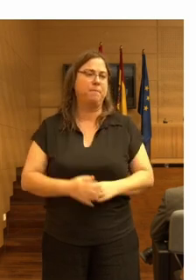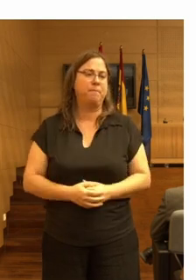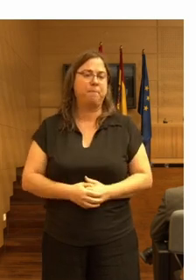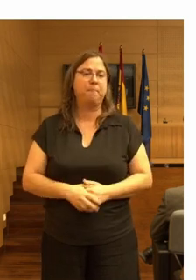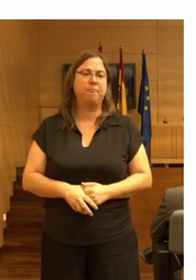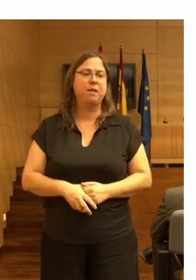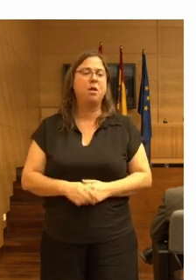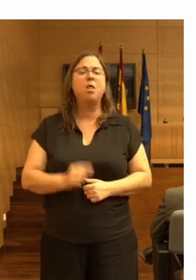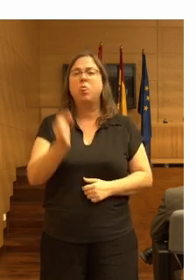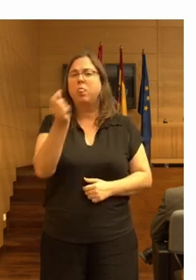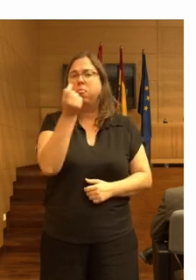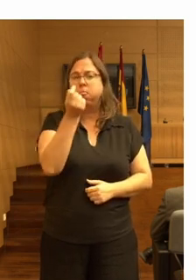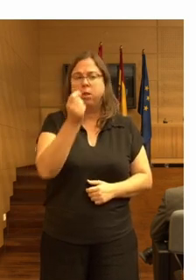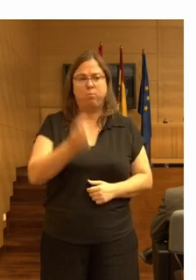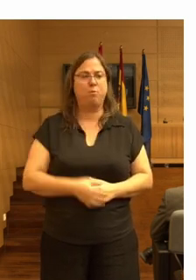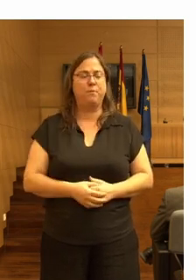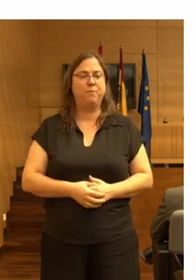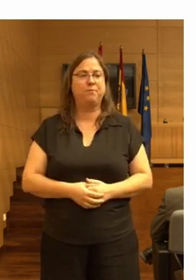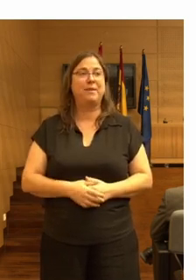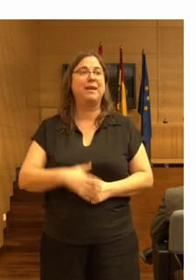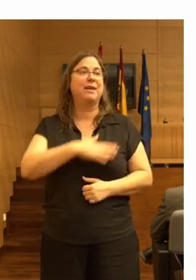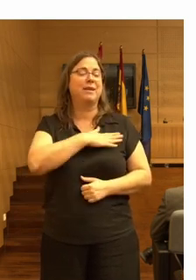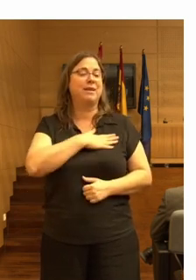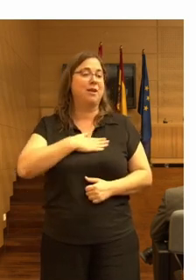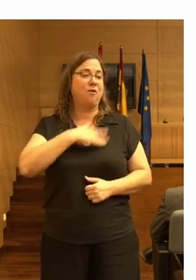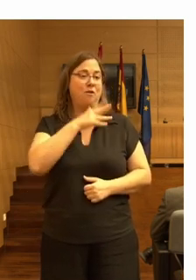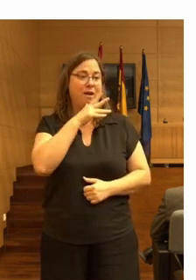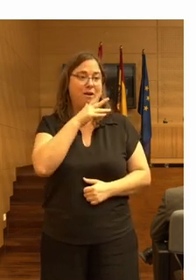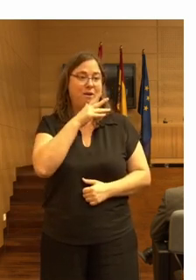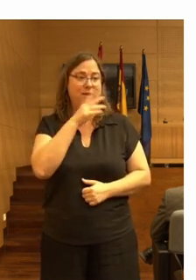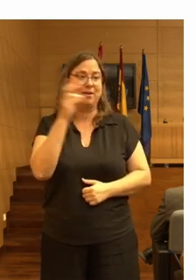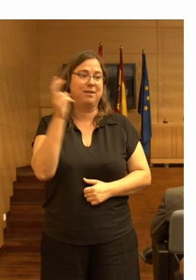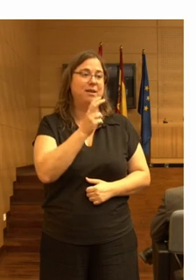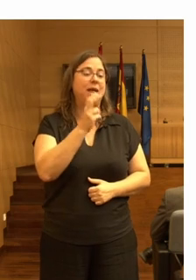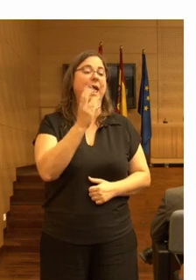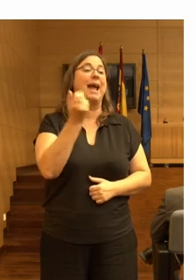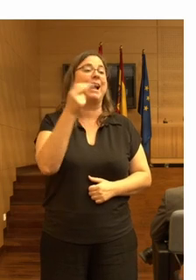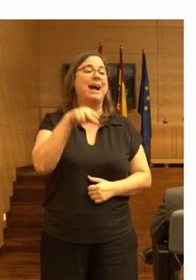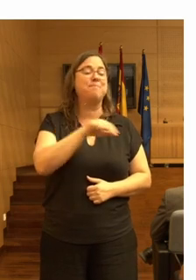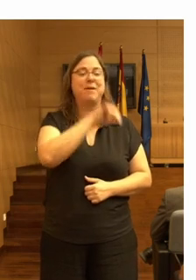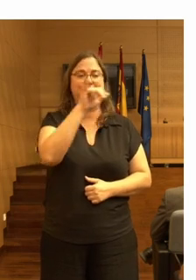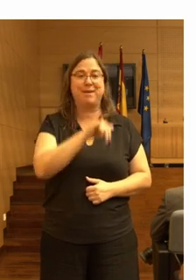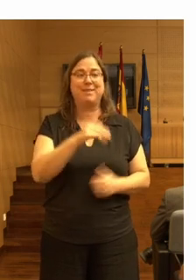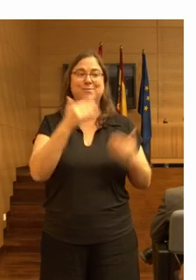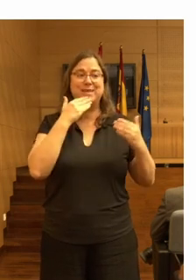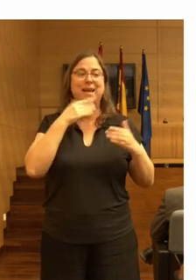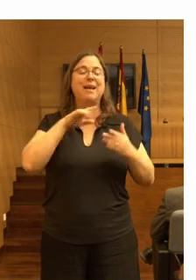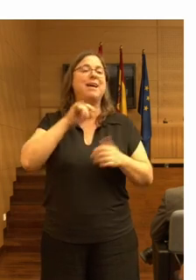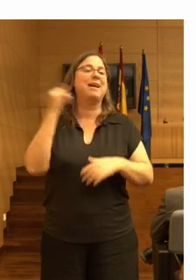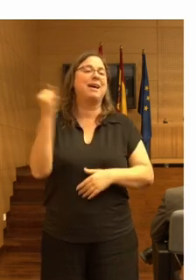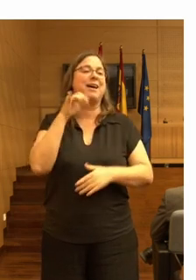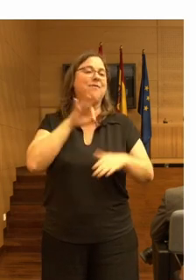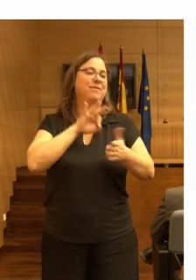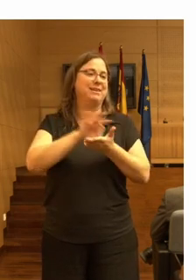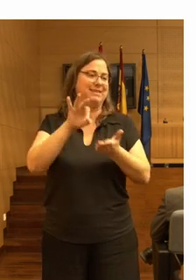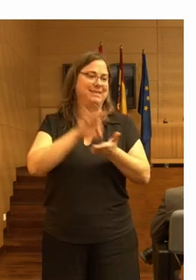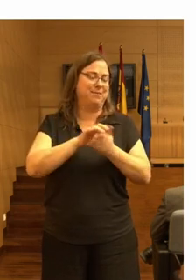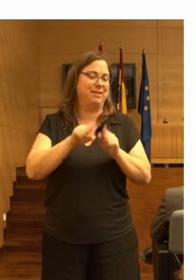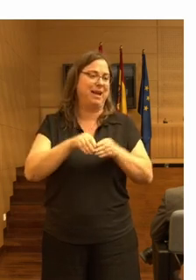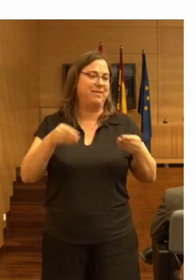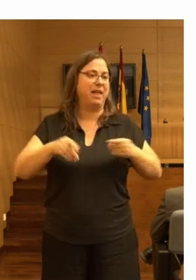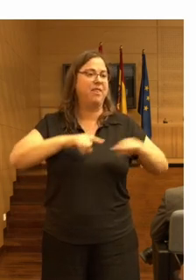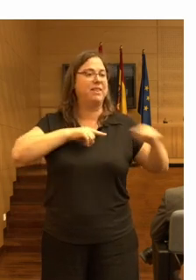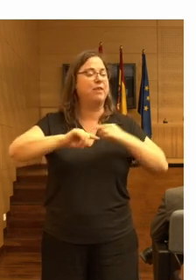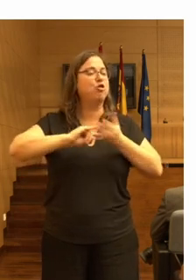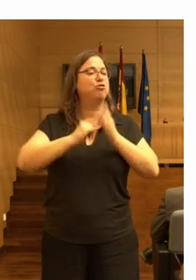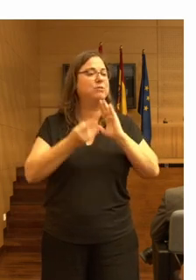¿no? Muy bajita. Entonces quiero dar entrada a Carmen Vázquez, muchas gracias, jefa de Servicio de Planificación y Catálogo de la